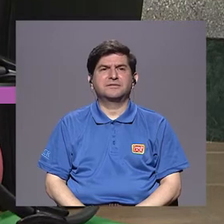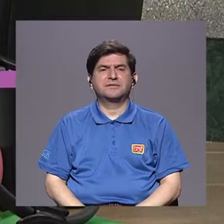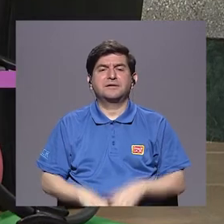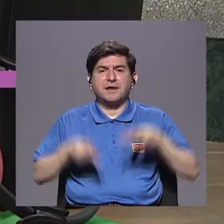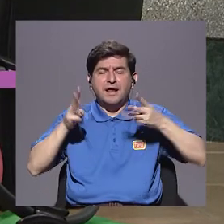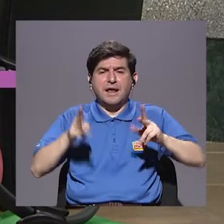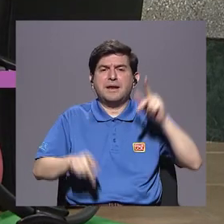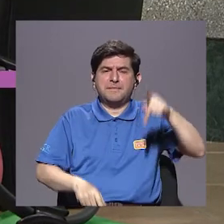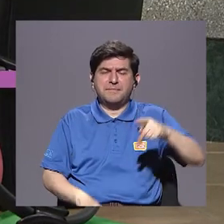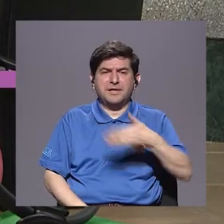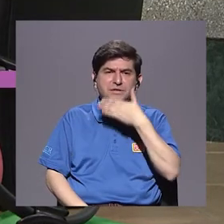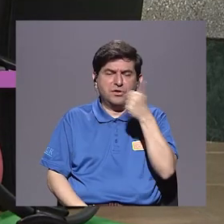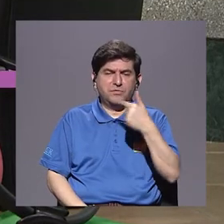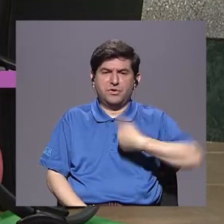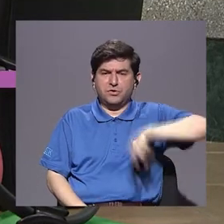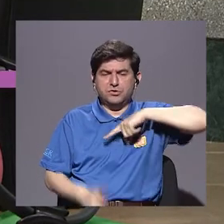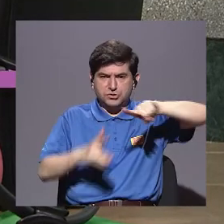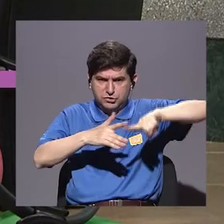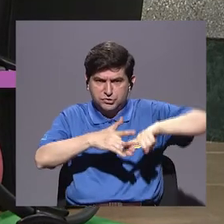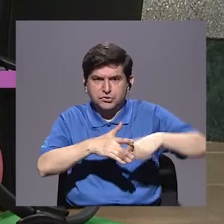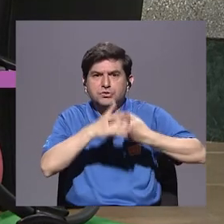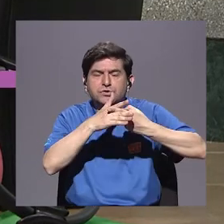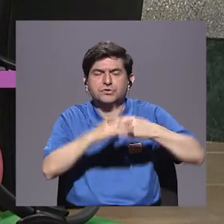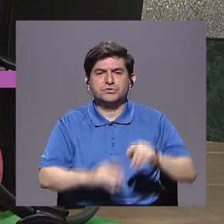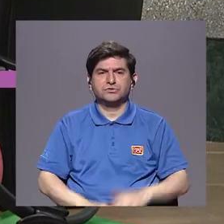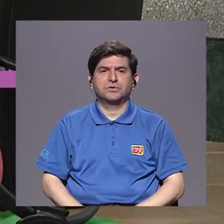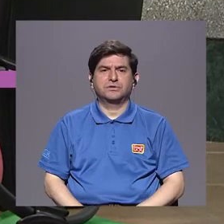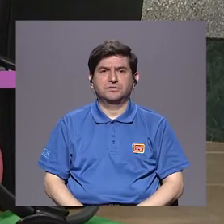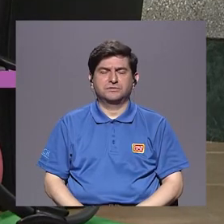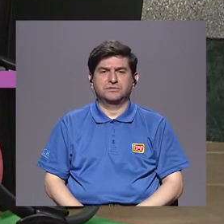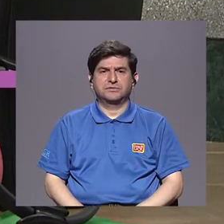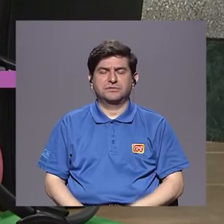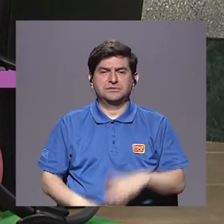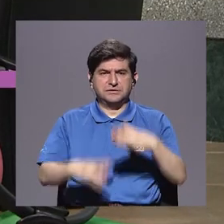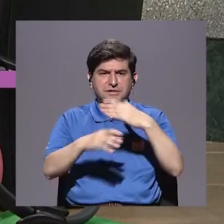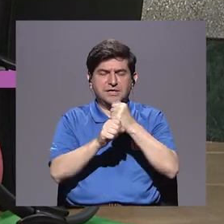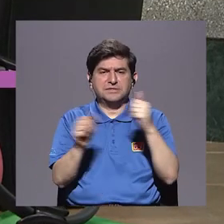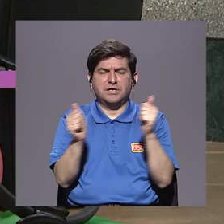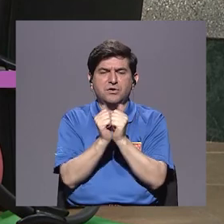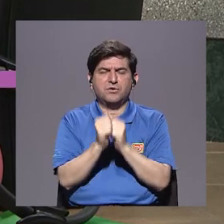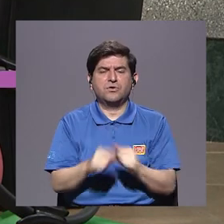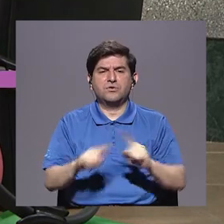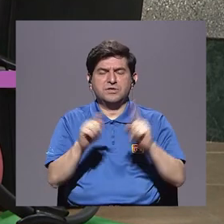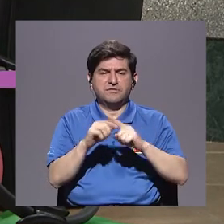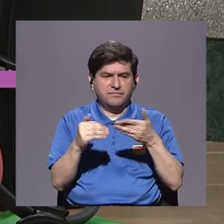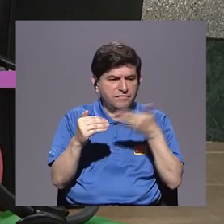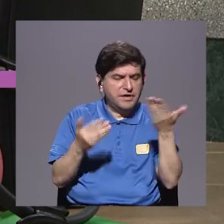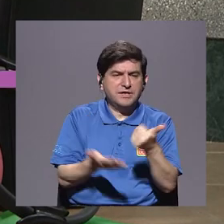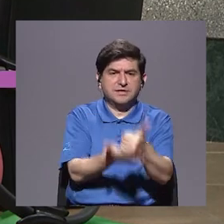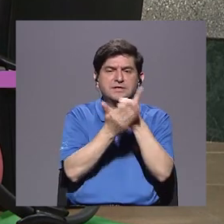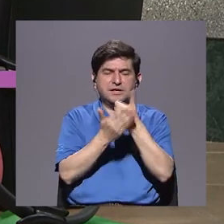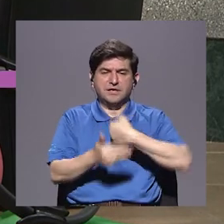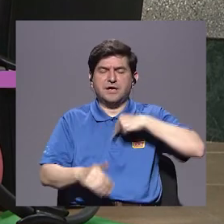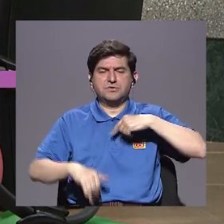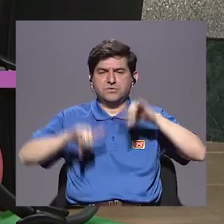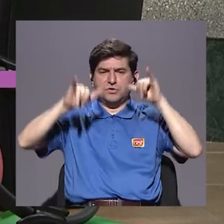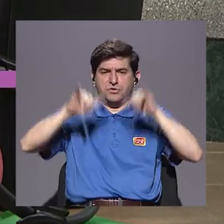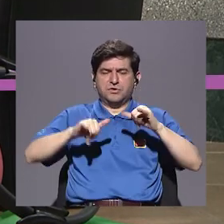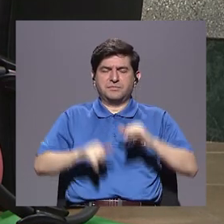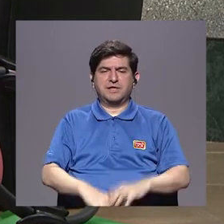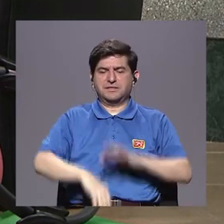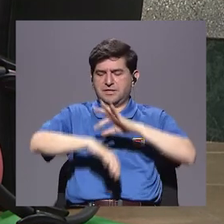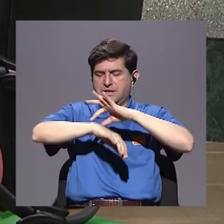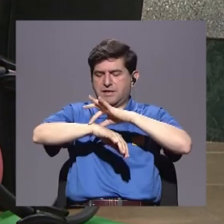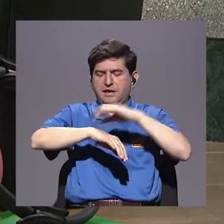El Pilates, lo ideal es que si estamos iniciando el Pilates, lo hagamos con accesorios que nos ayuden a estabilizar